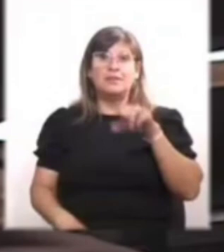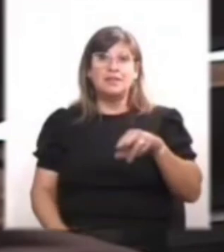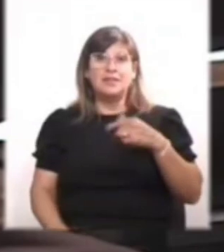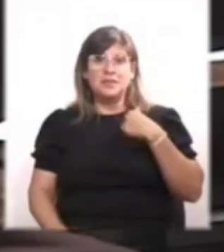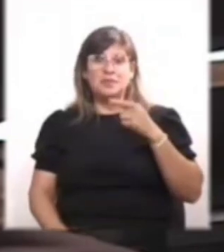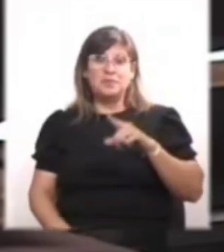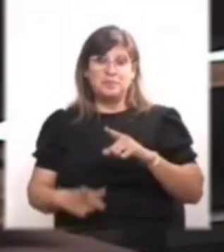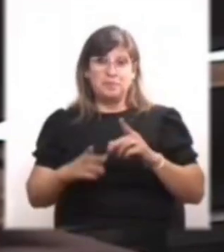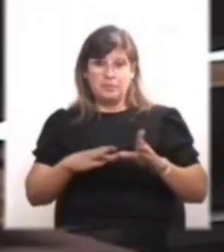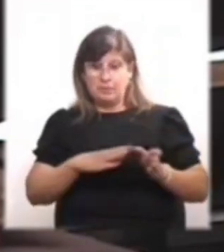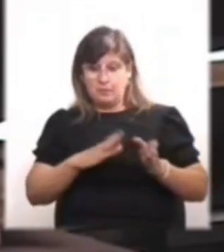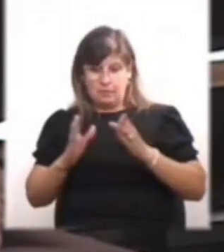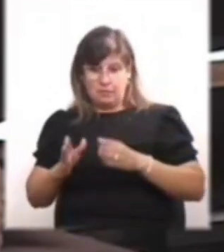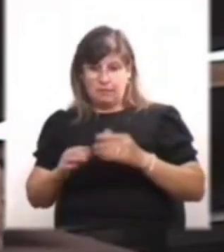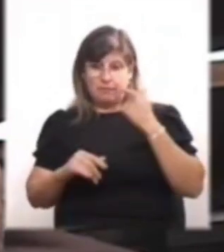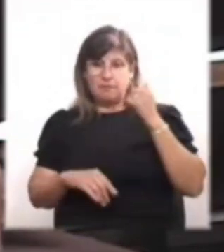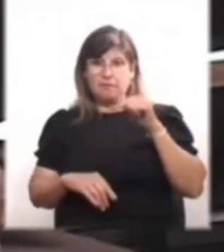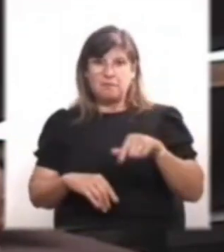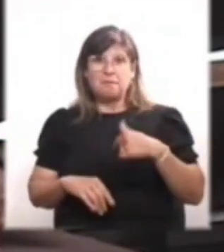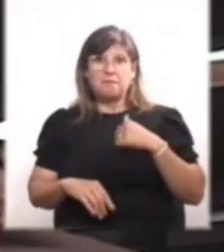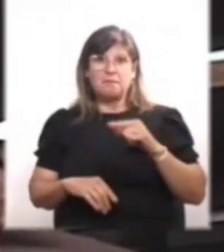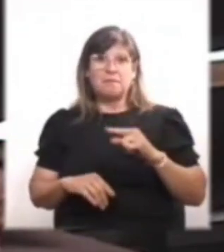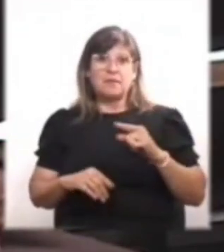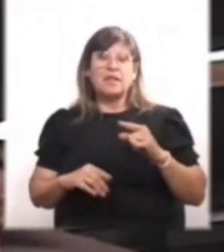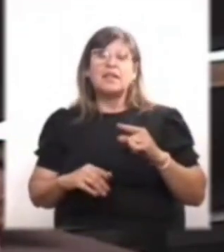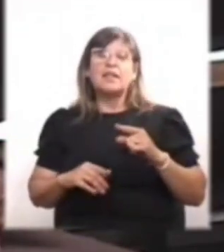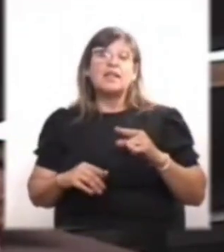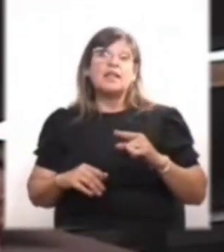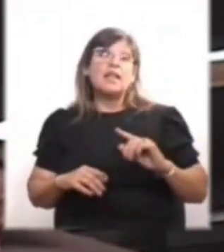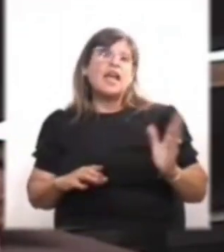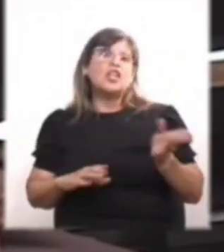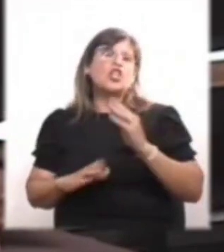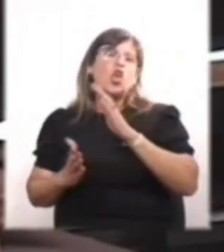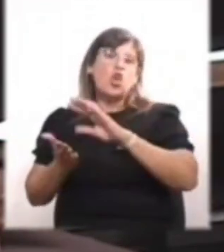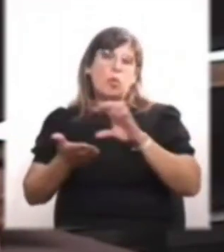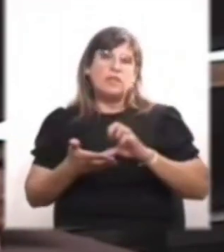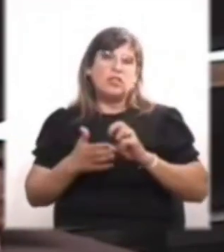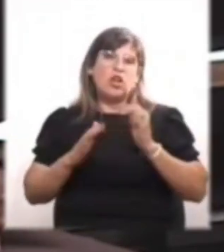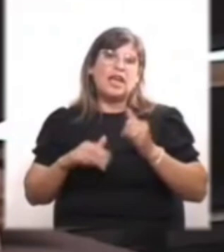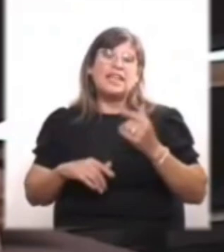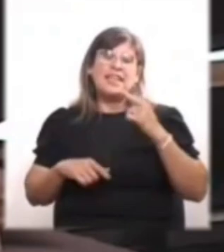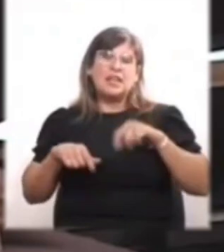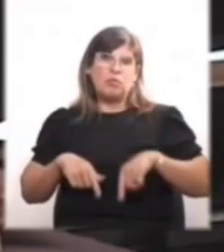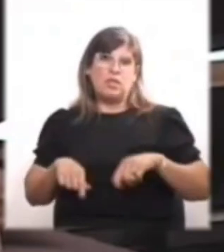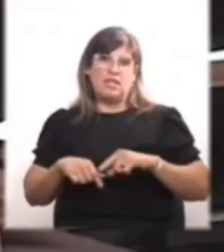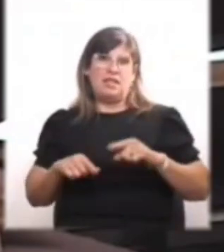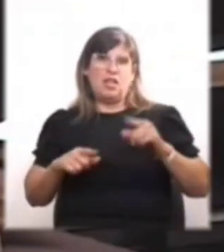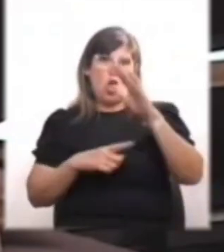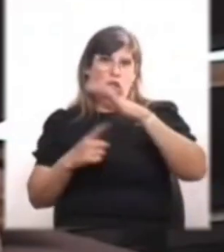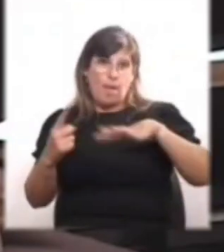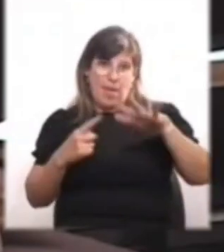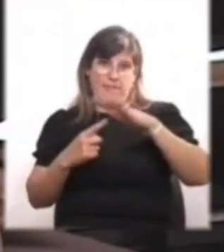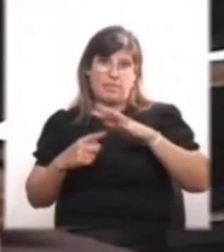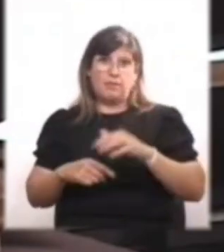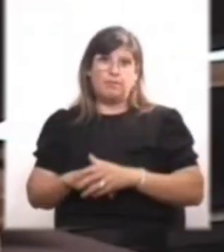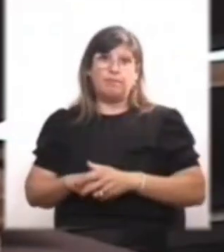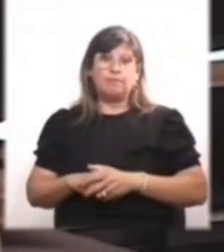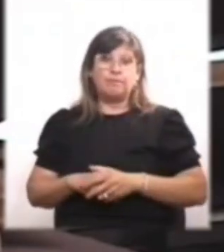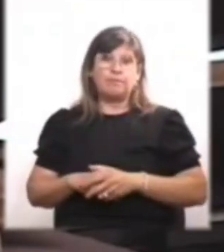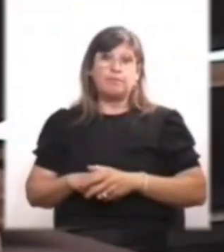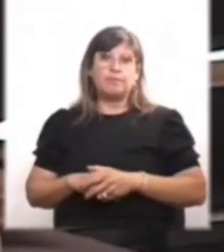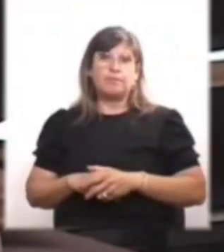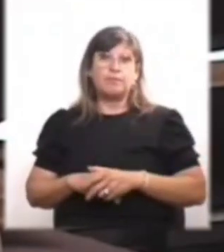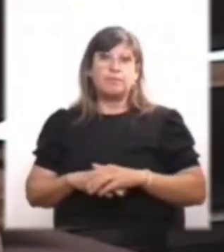el pasaje de lo que sucede prácticamente en todos los países que tienen Ministerio de Ambiente. Es decir,